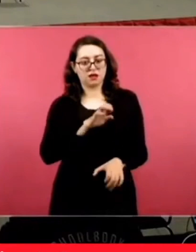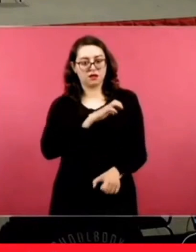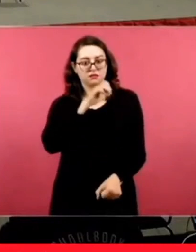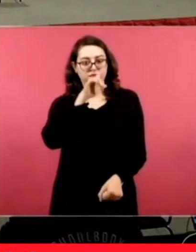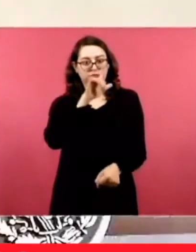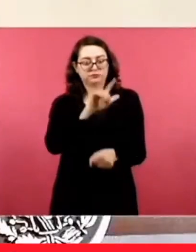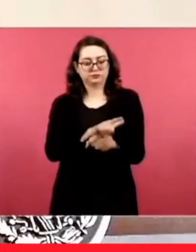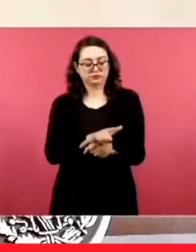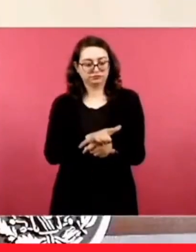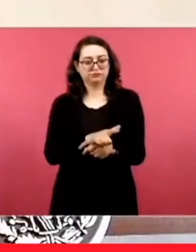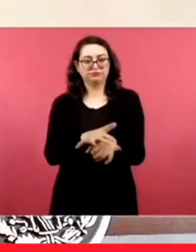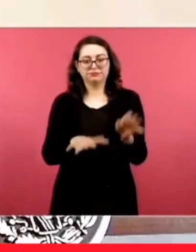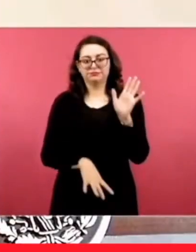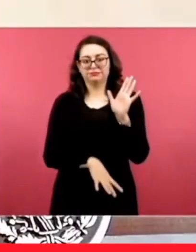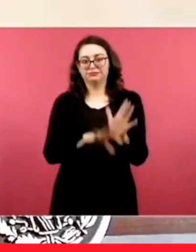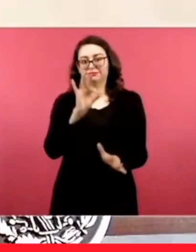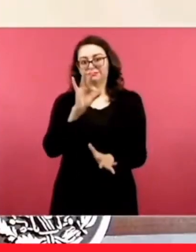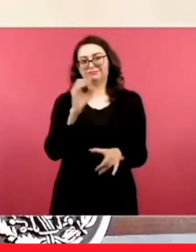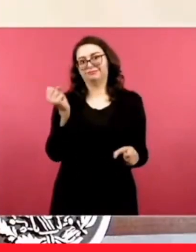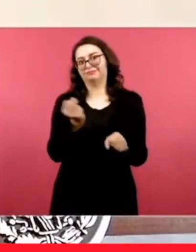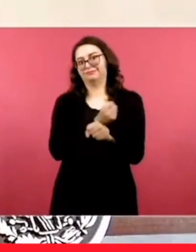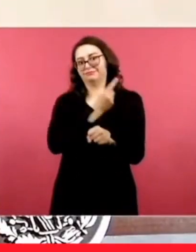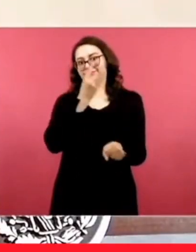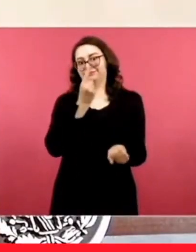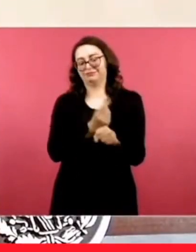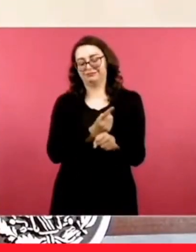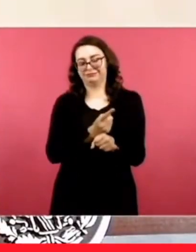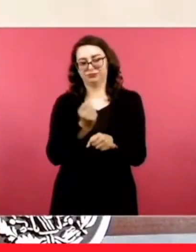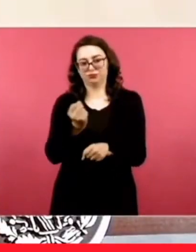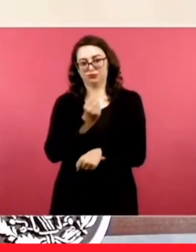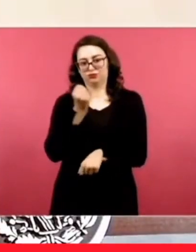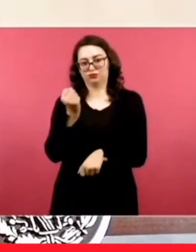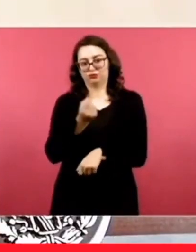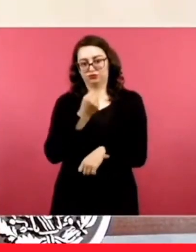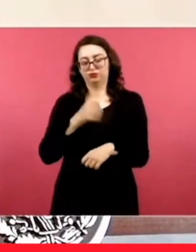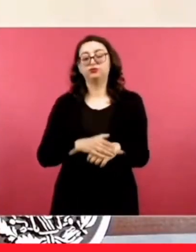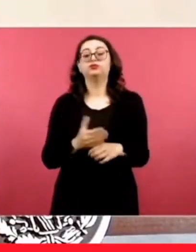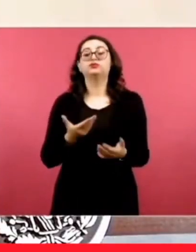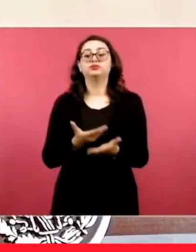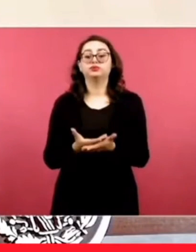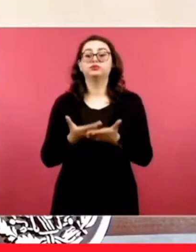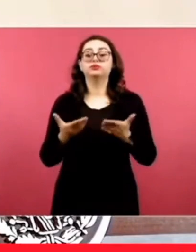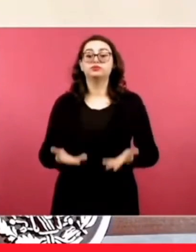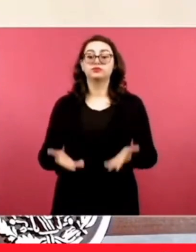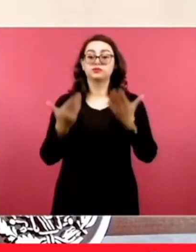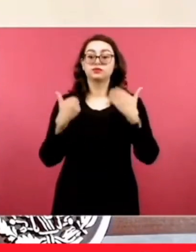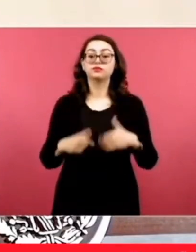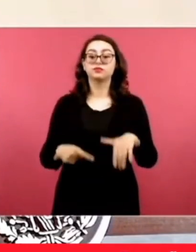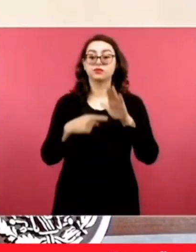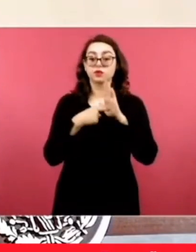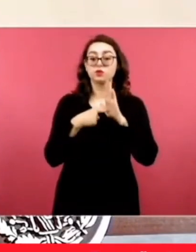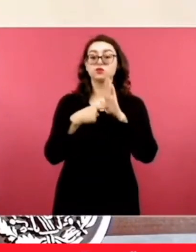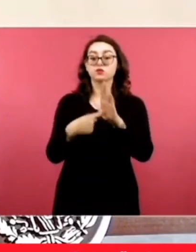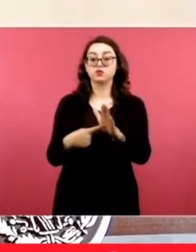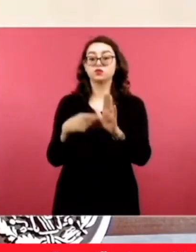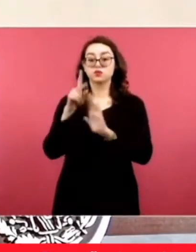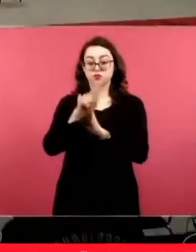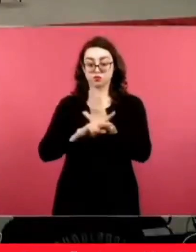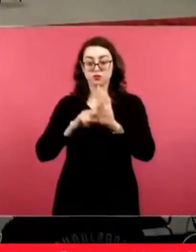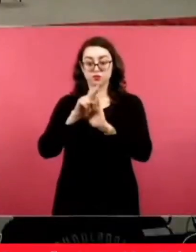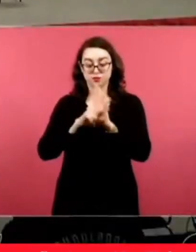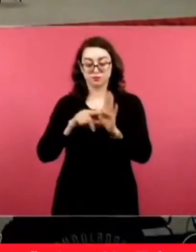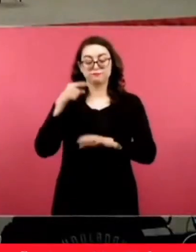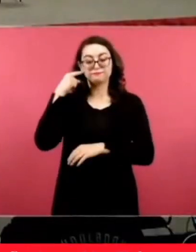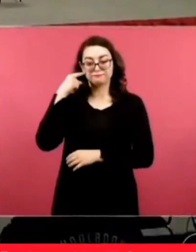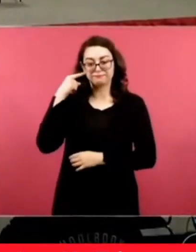un video que habla de la historia de los hallazgos arqueológicos en Palenque, Chiapas.